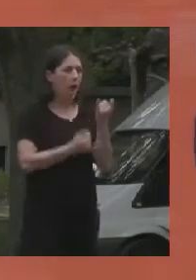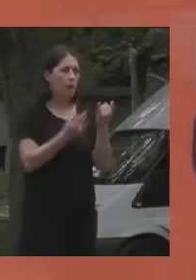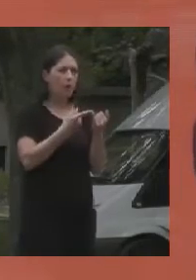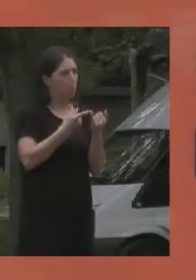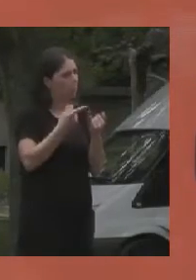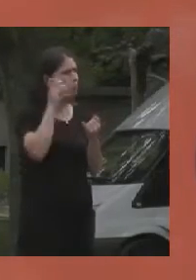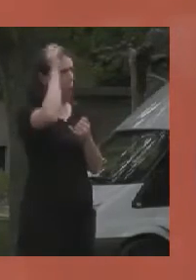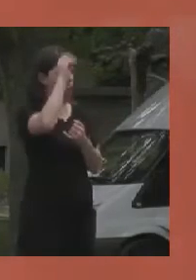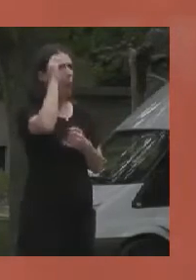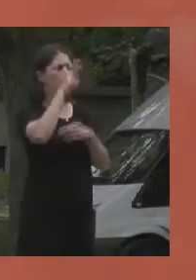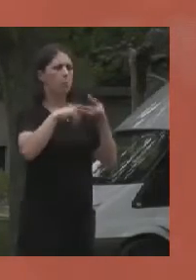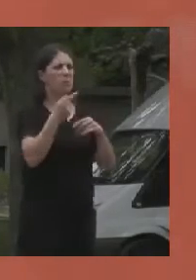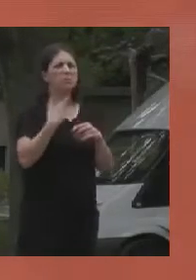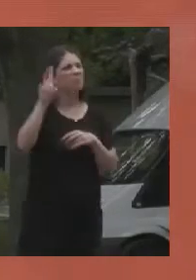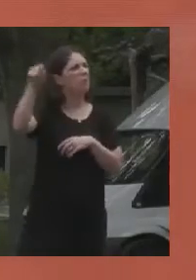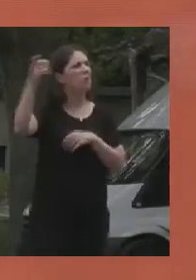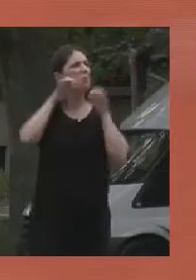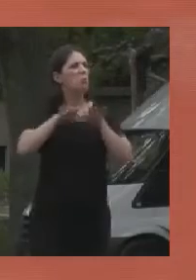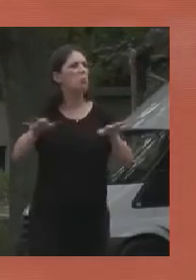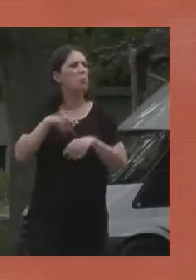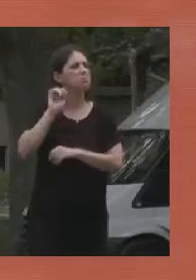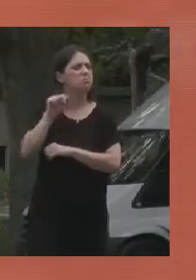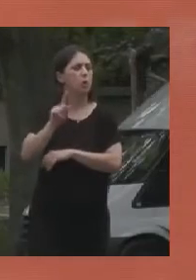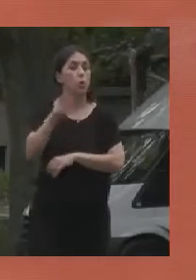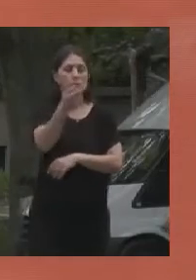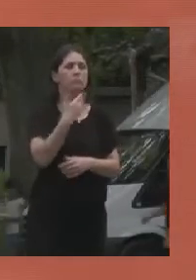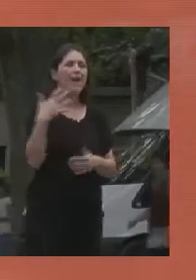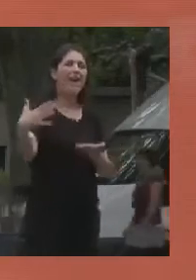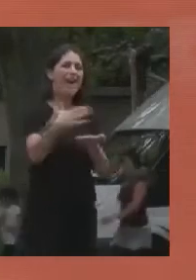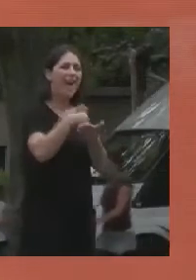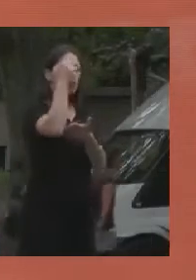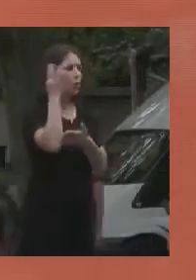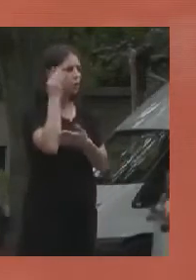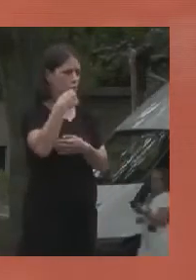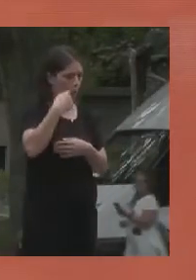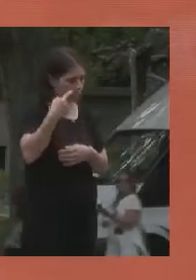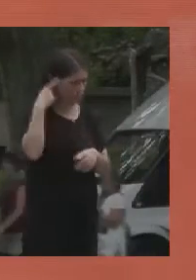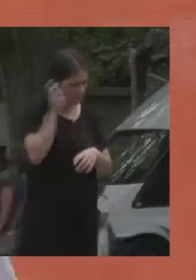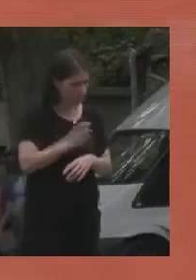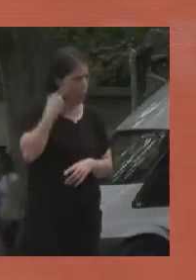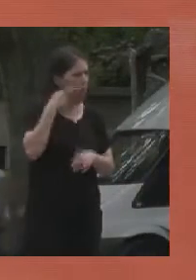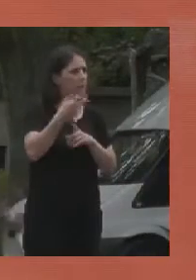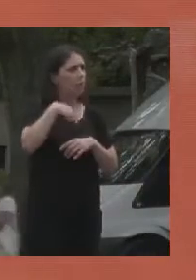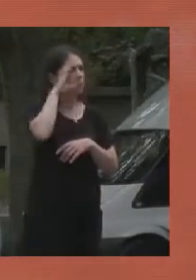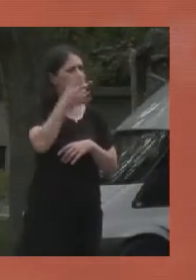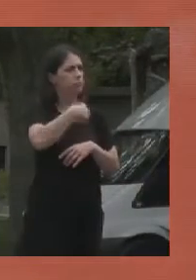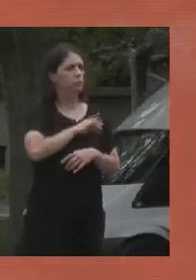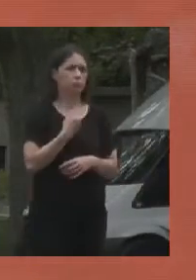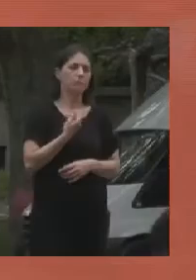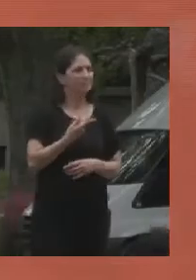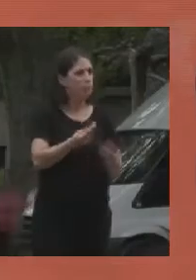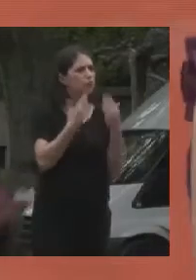de lugar, e non polo que din de nós, a todas e a todos os que estades aquí hoxe para escoitar de primeira man. Moitísimas gracias por nos